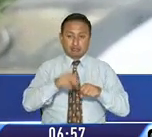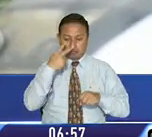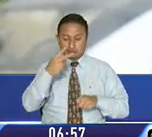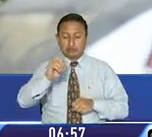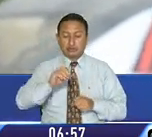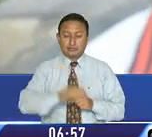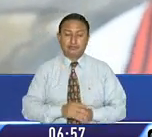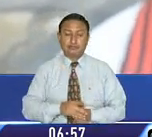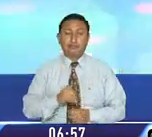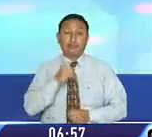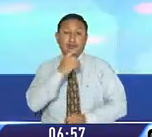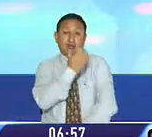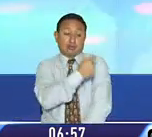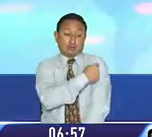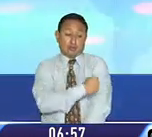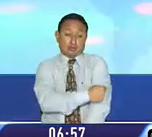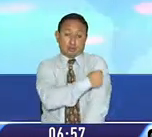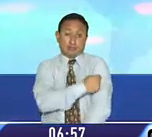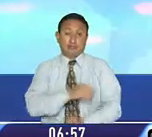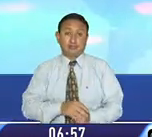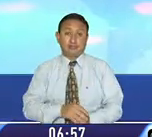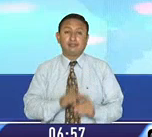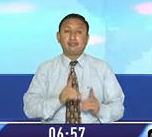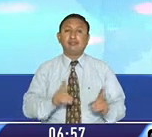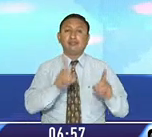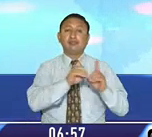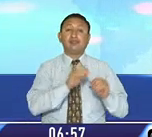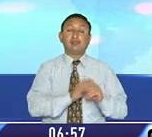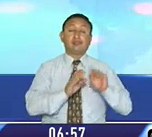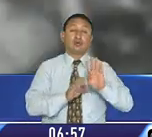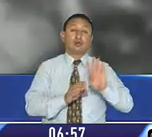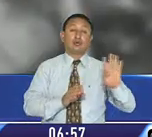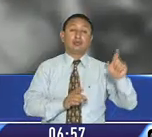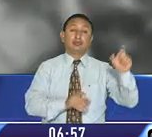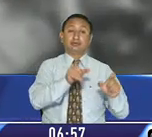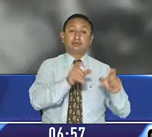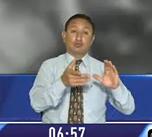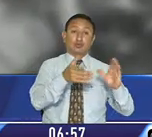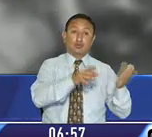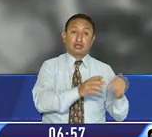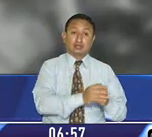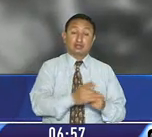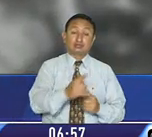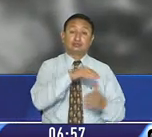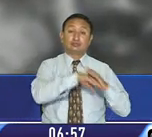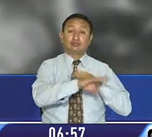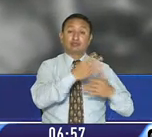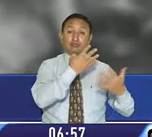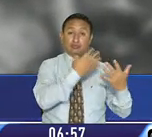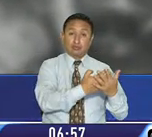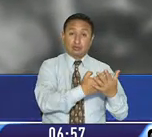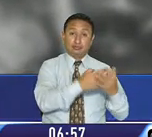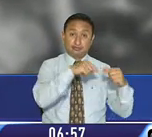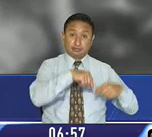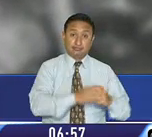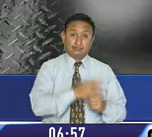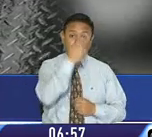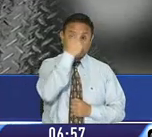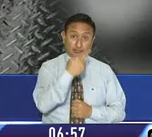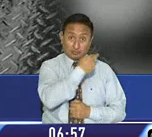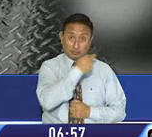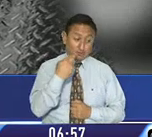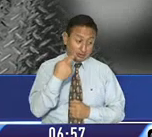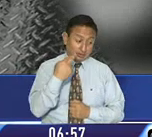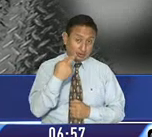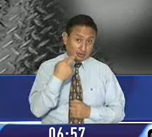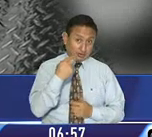su tatuaje. La cifra oficial habla de 44 víctimas mortales quienes estaban en la cárcel para rehabilitarse. Aunque eso